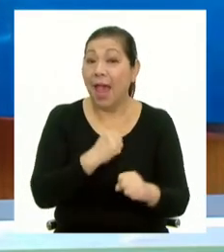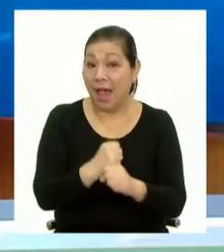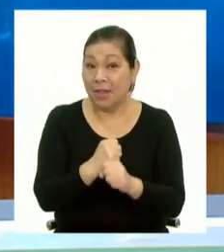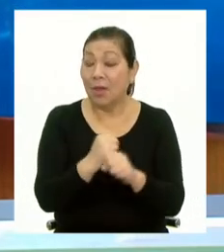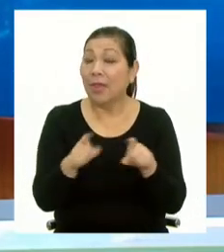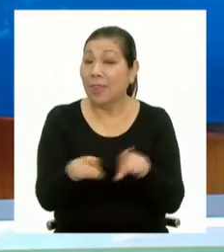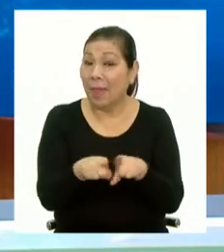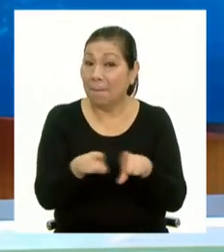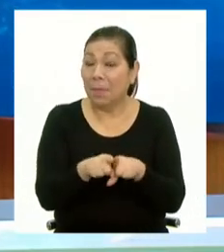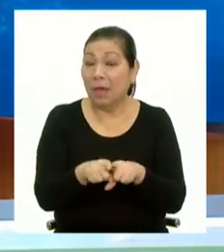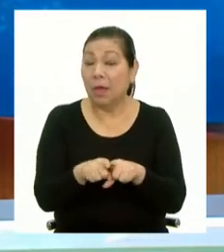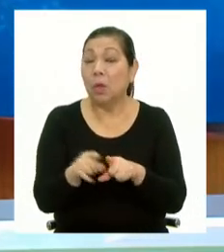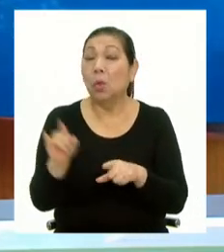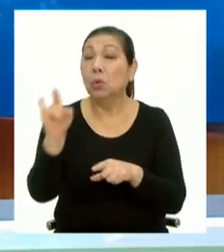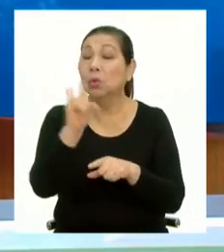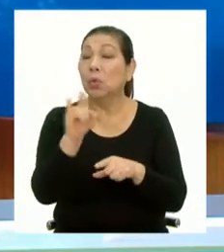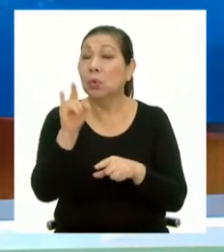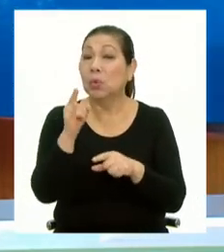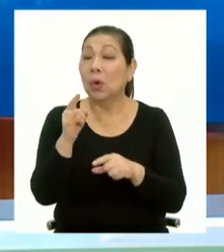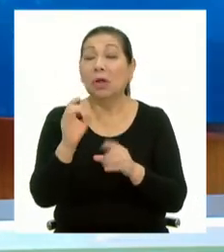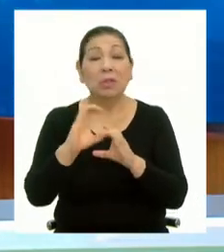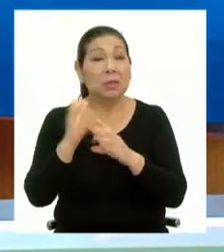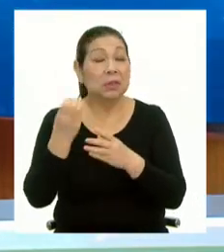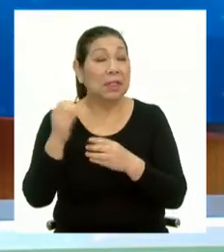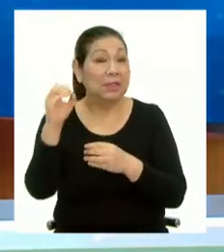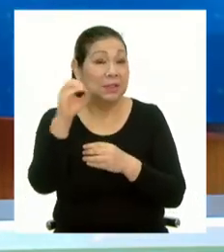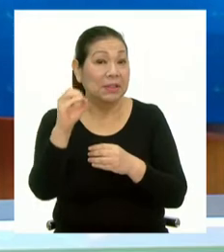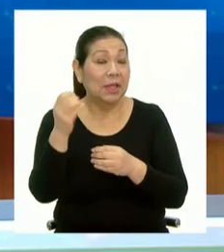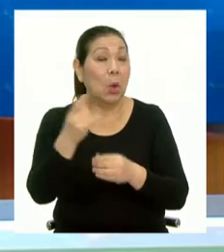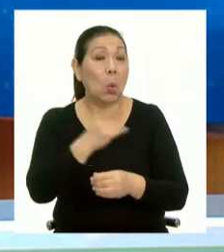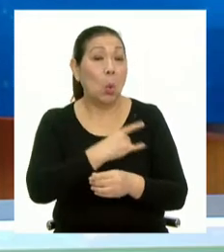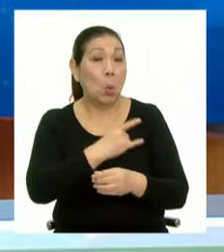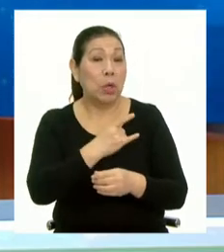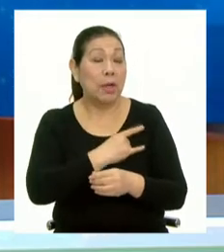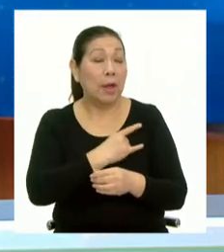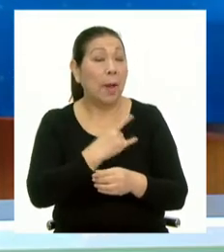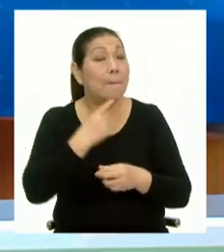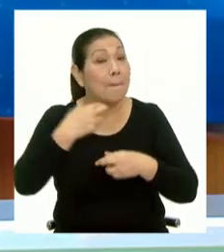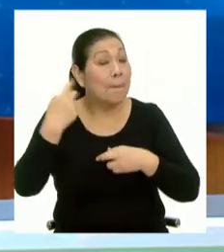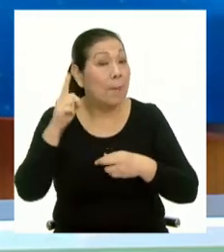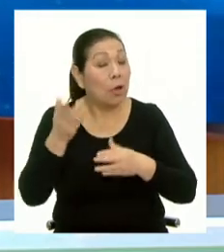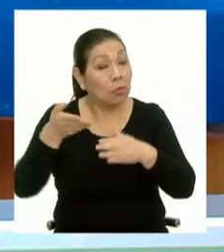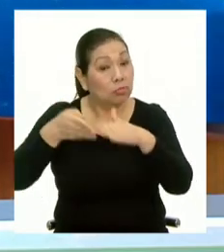también anunció que se busca implementar el ciclo cero en las universidades con miras a promover